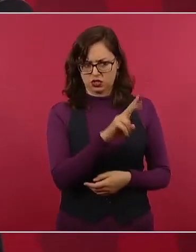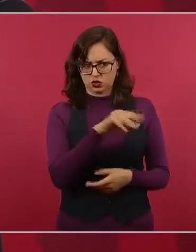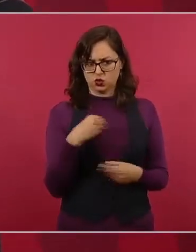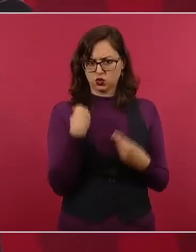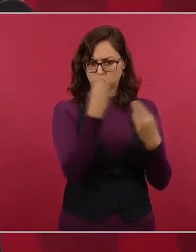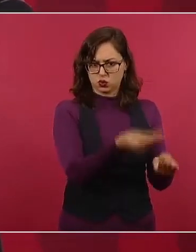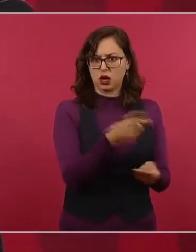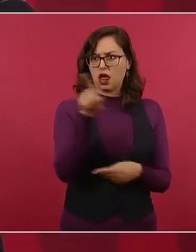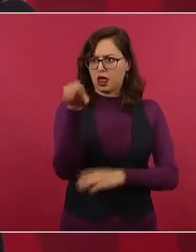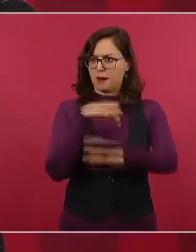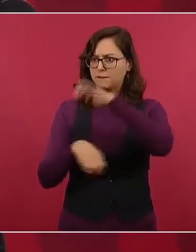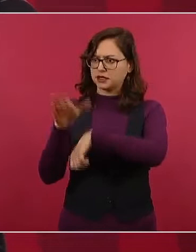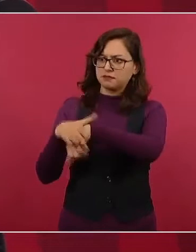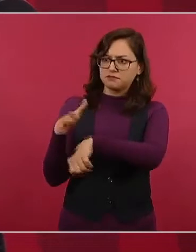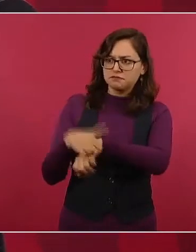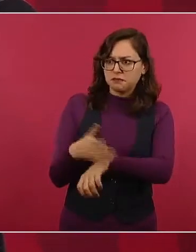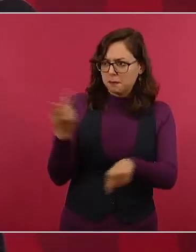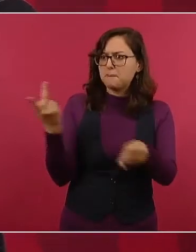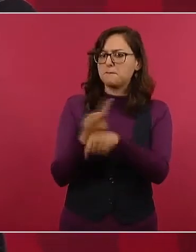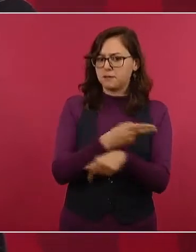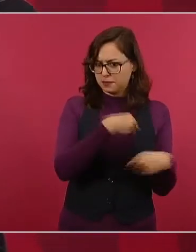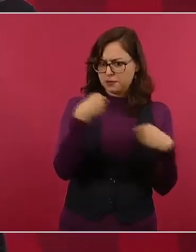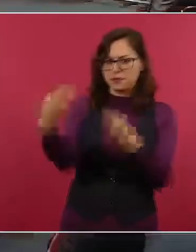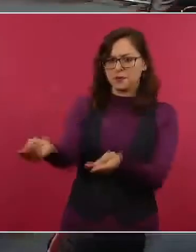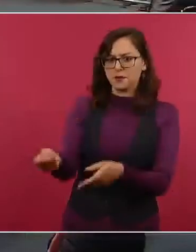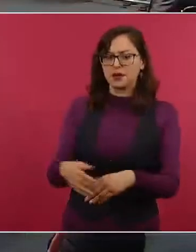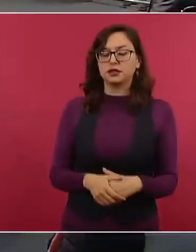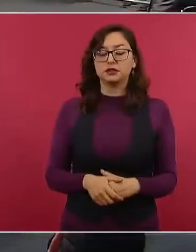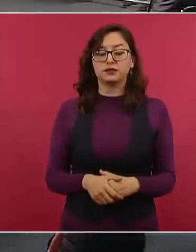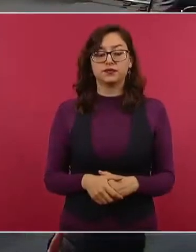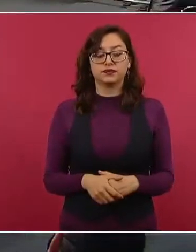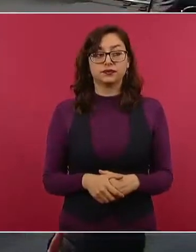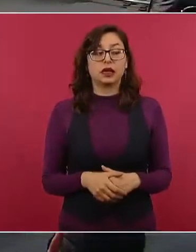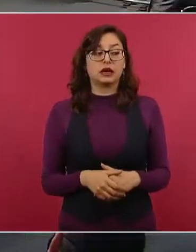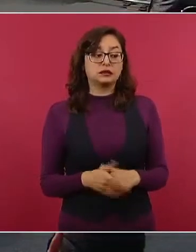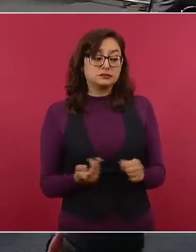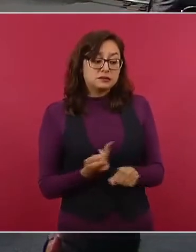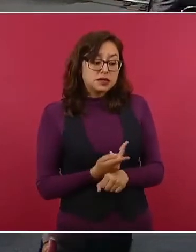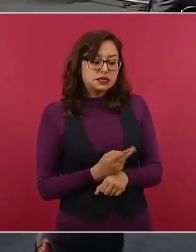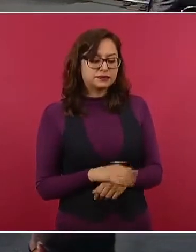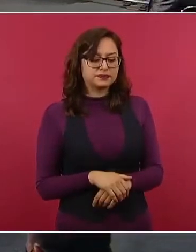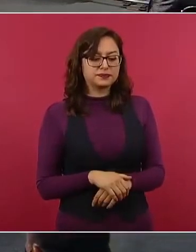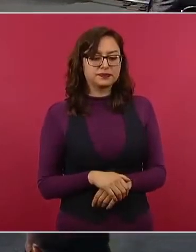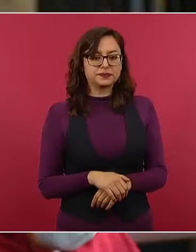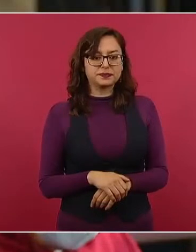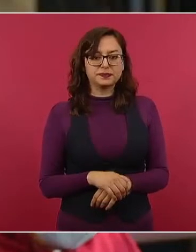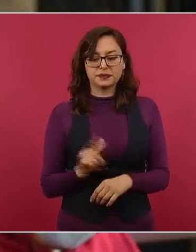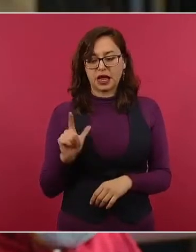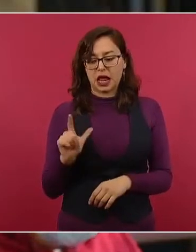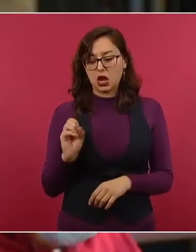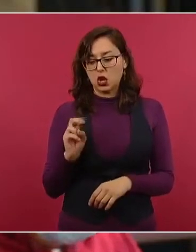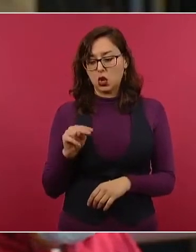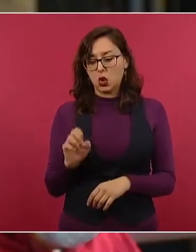los hacemos llegar a las empresas. porque Leonel Noya se supone que va a manejar los 5 millones